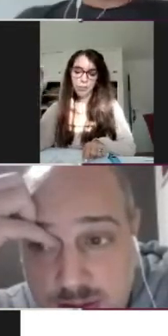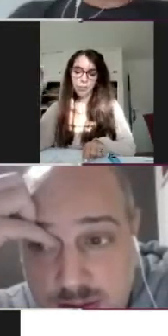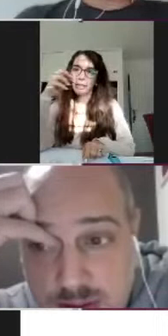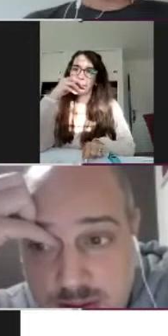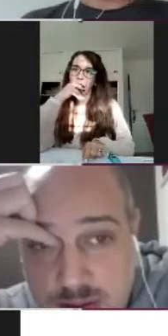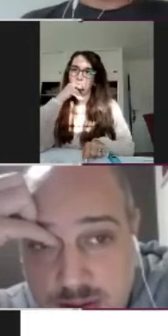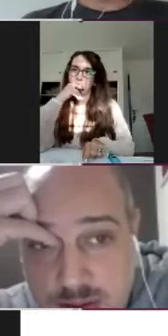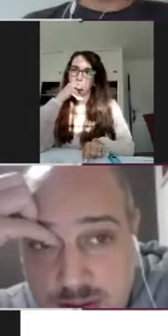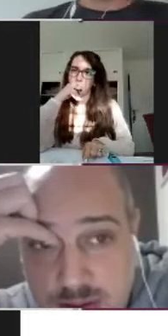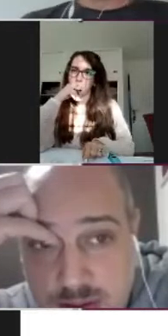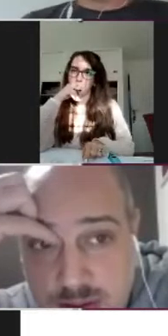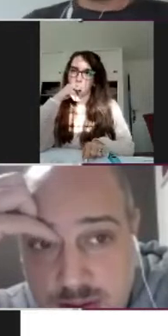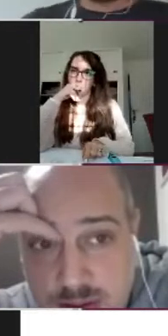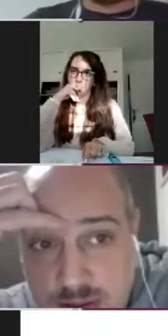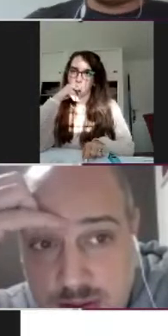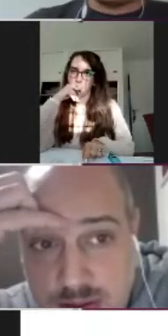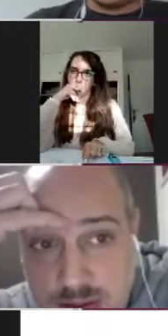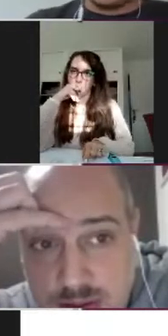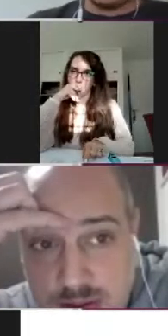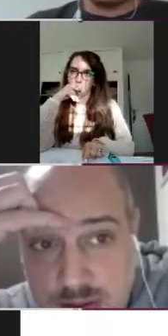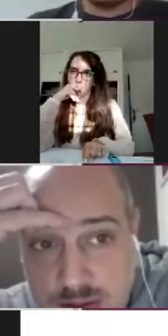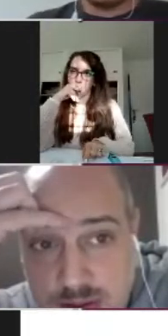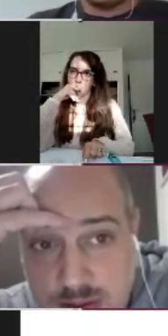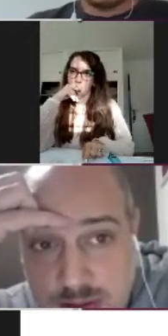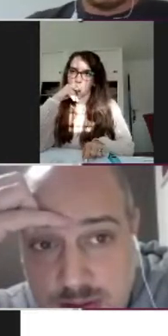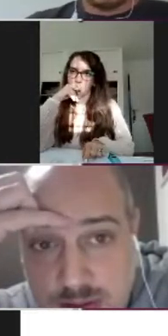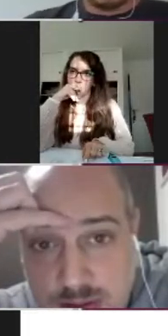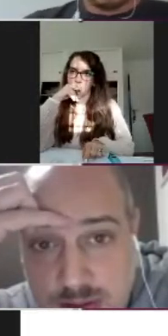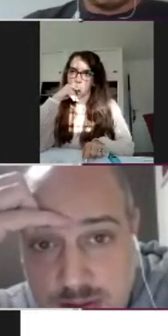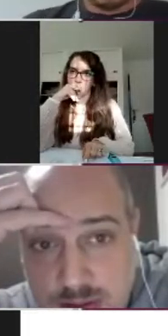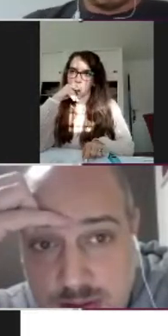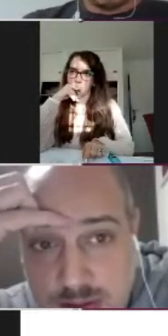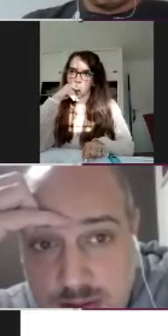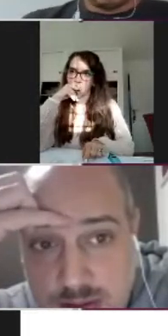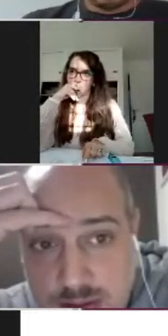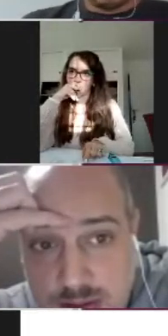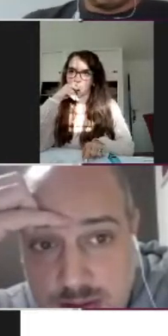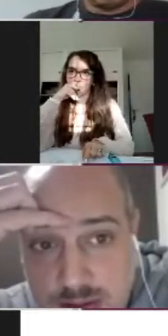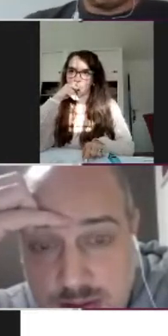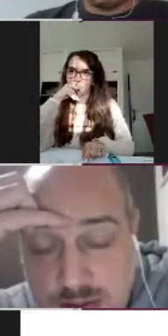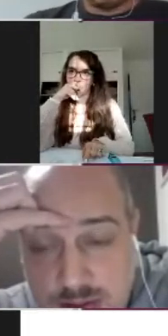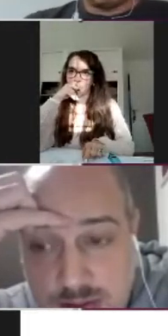17,000. Y bueno, entonces no es Está 17.000, es 17 acá.